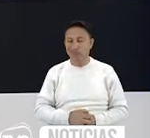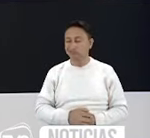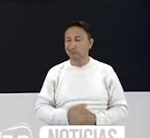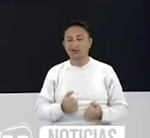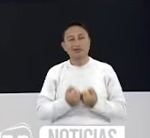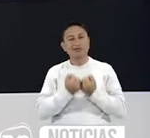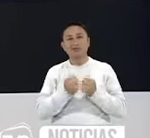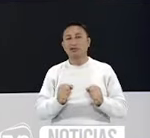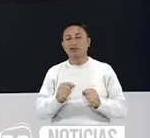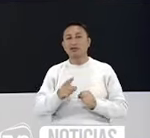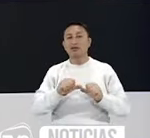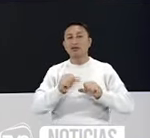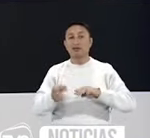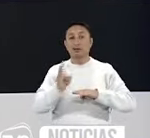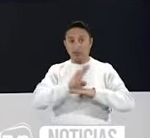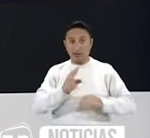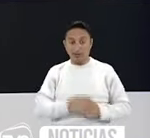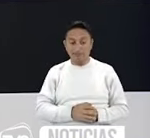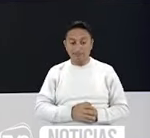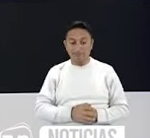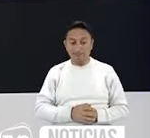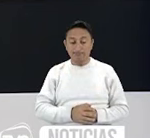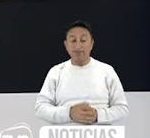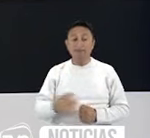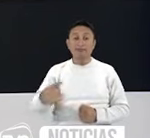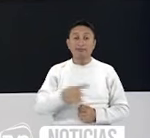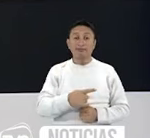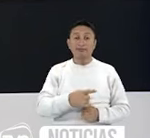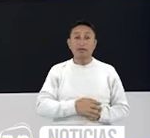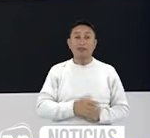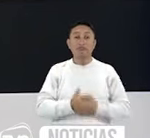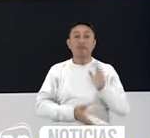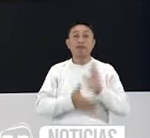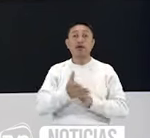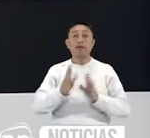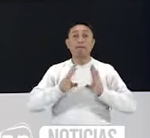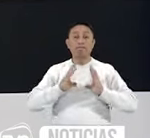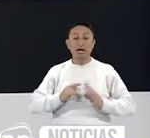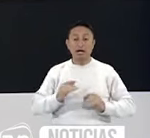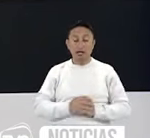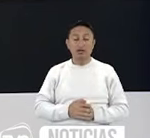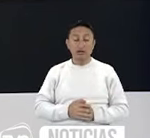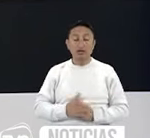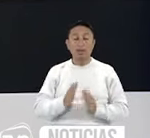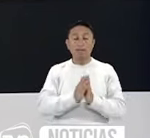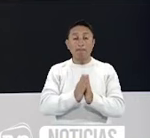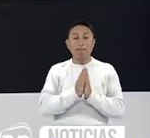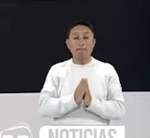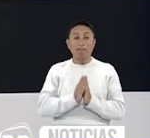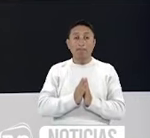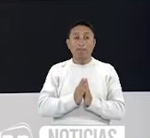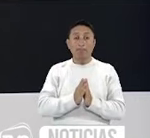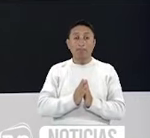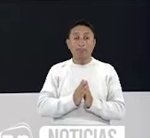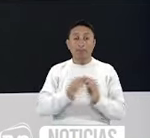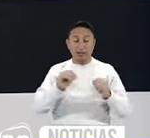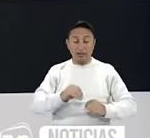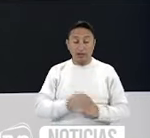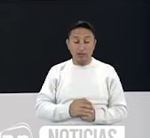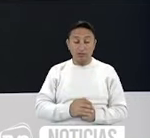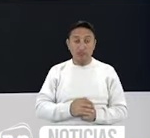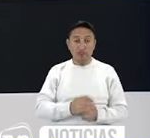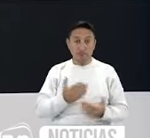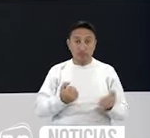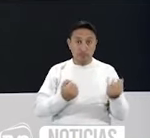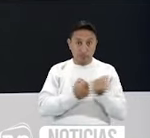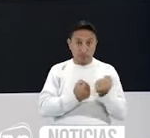Asamblea Nacional, la cual se irá de vacaciones sin haber resuelto la moción presentada por Henry Kronfle, con la que se